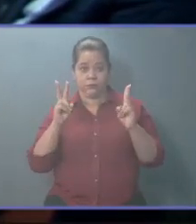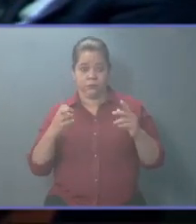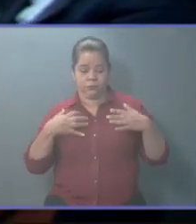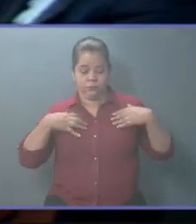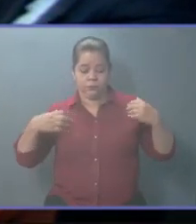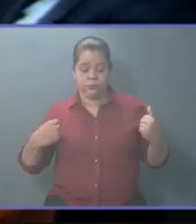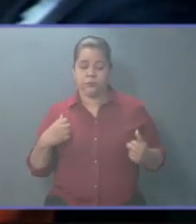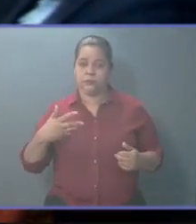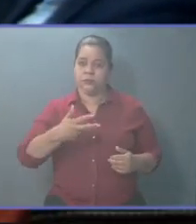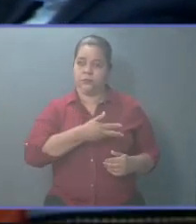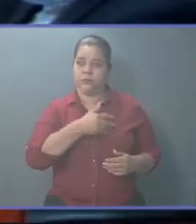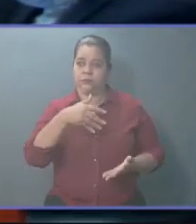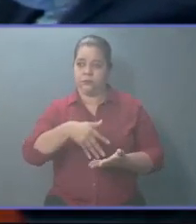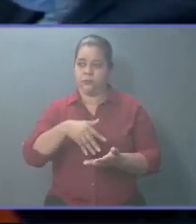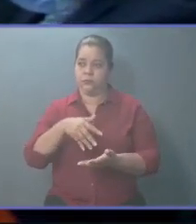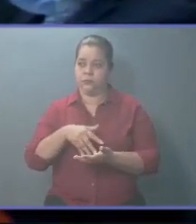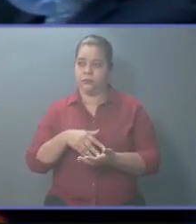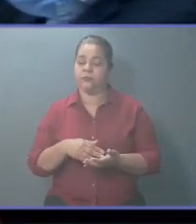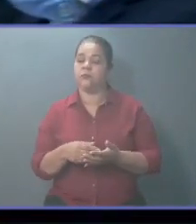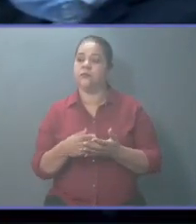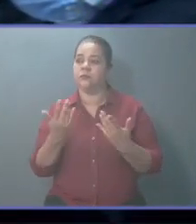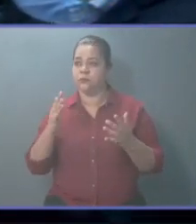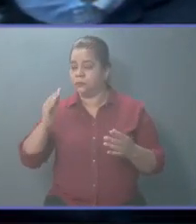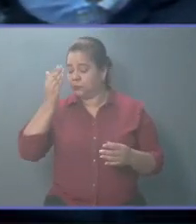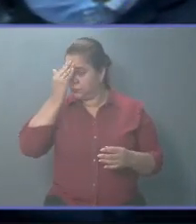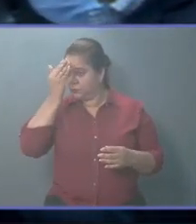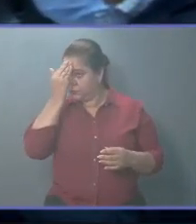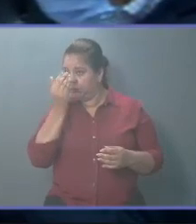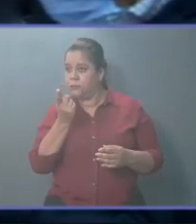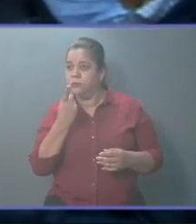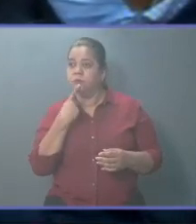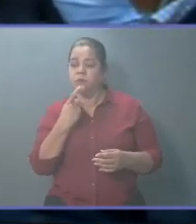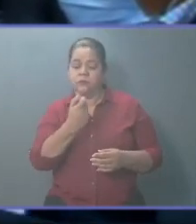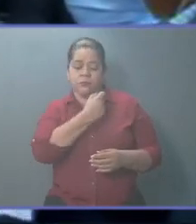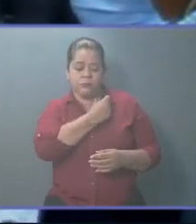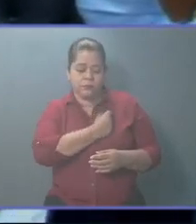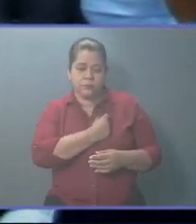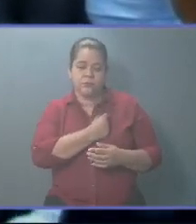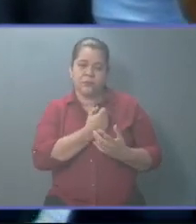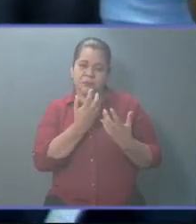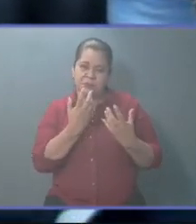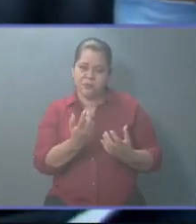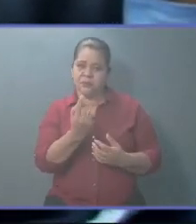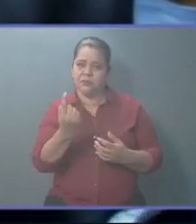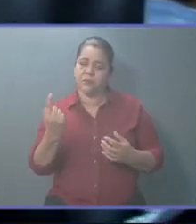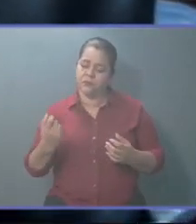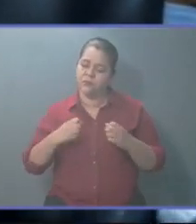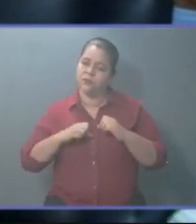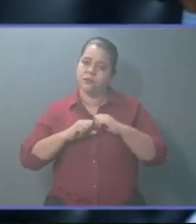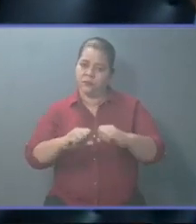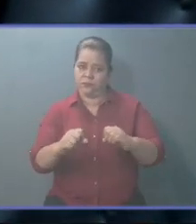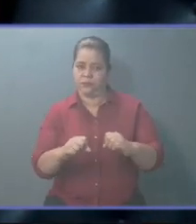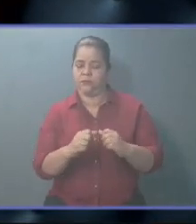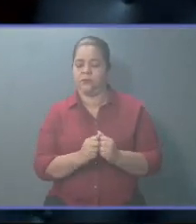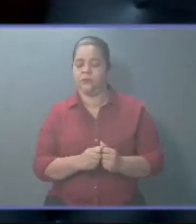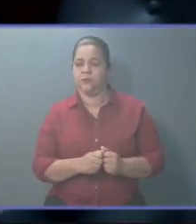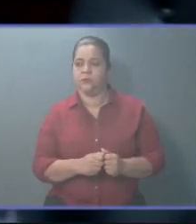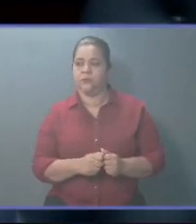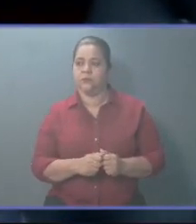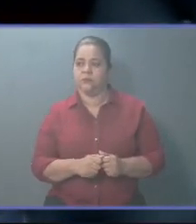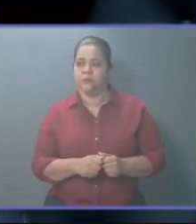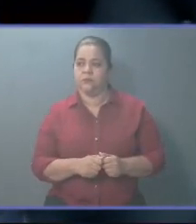pueblo, empezando por quienes han estado sufriendo incluso mortandad en primera línea, como